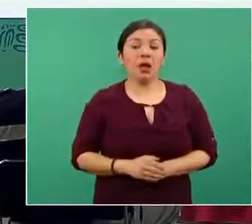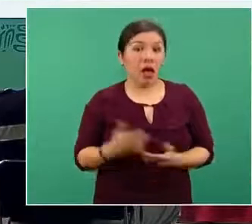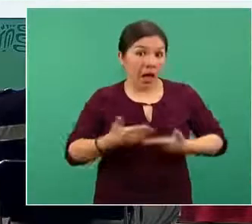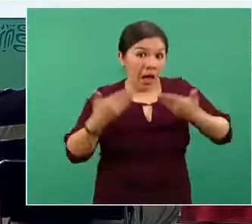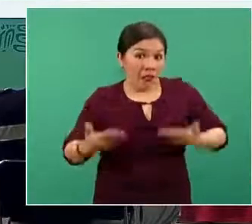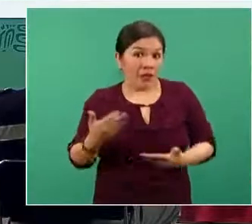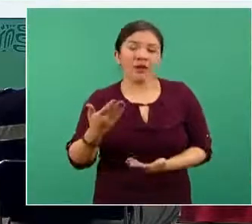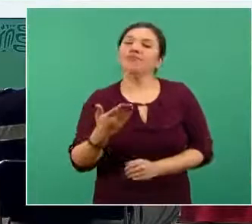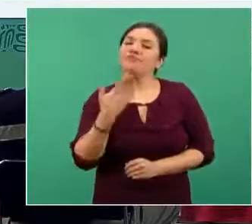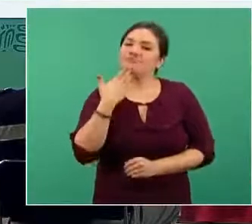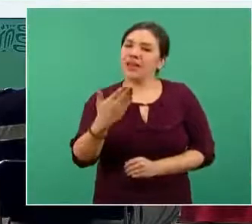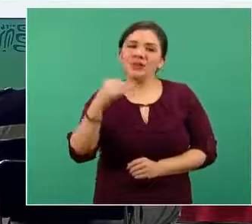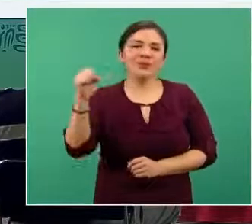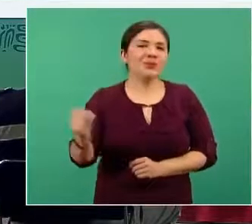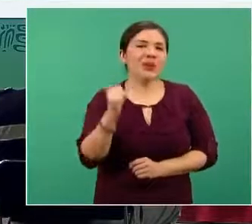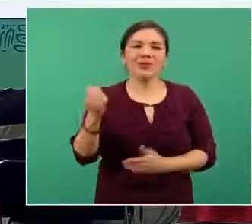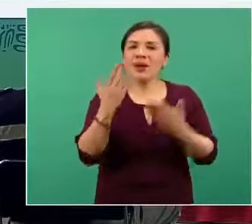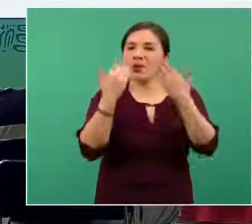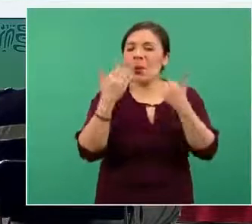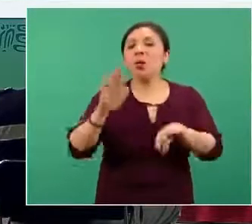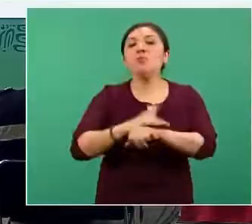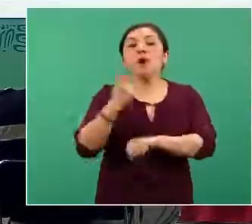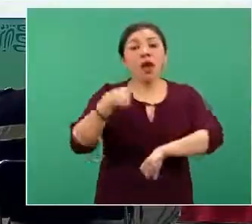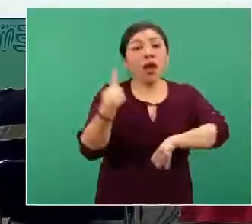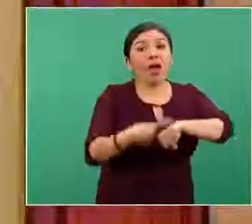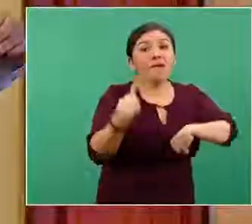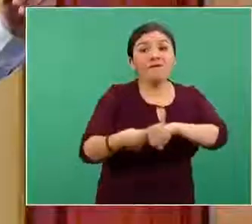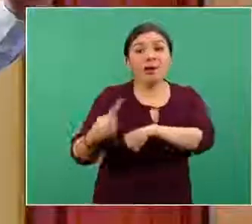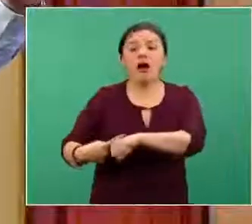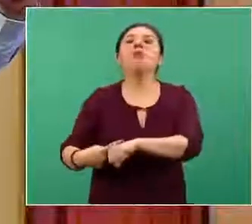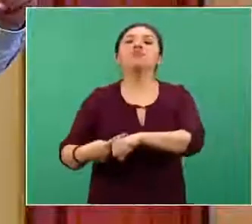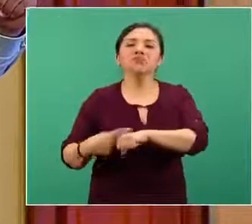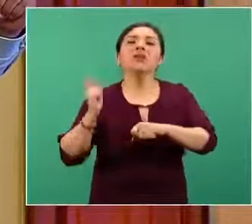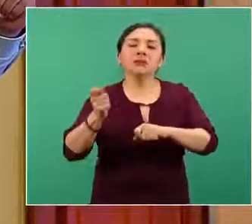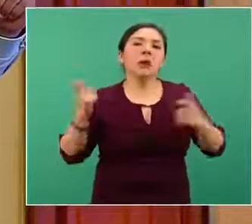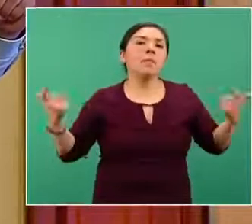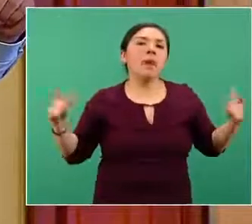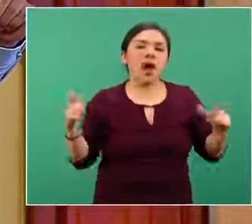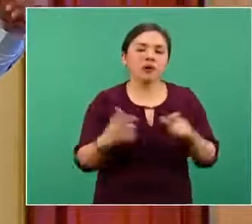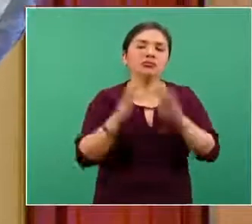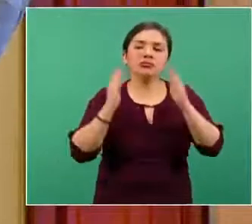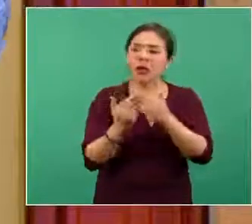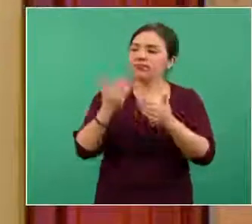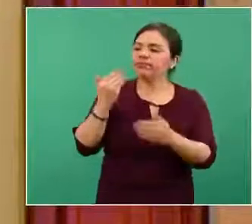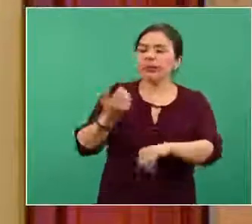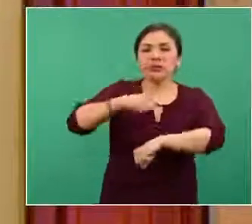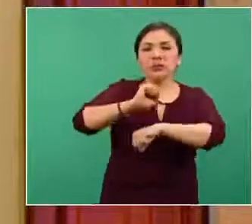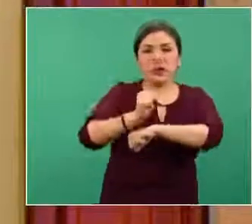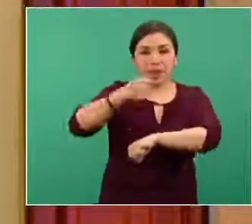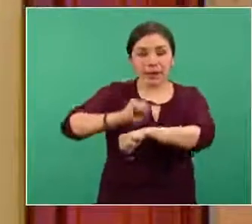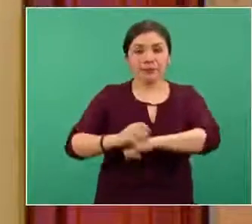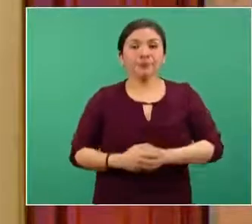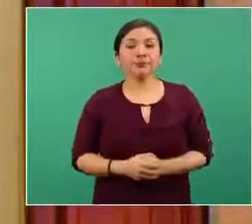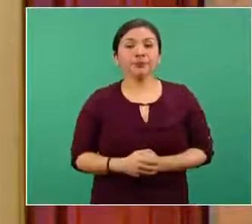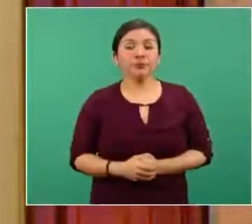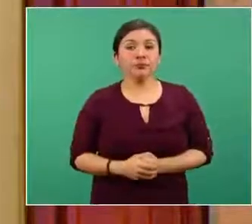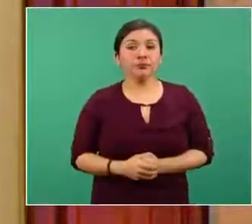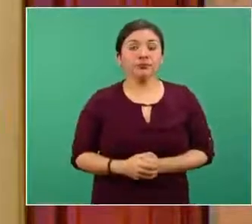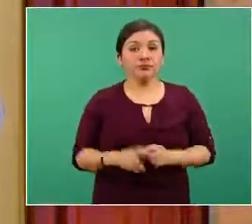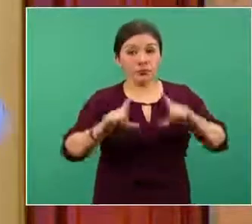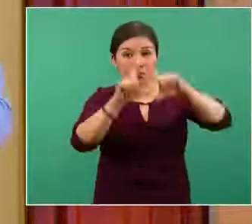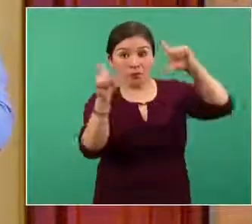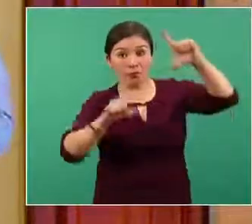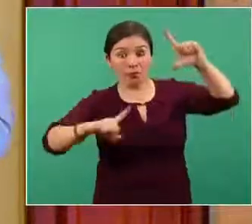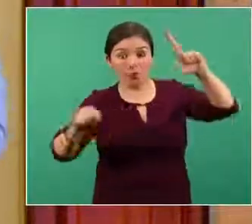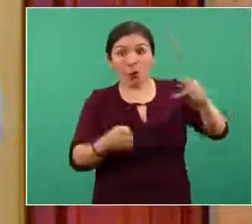caso, dado que la carga de enfermedad pues ha estado también a la baja en las últimas semanas. La ocupación nacional para camas